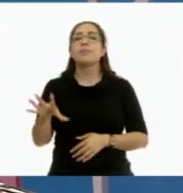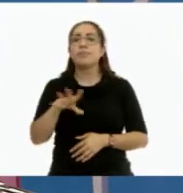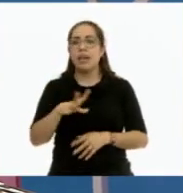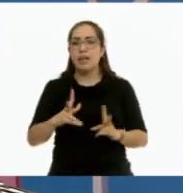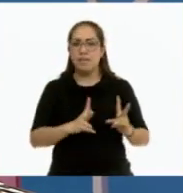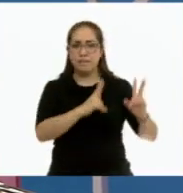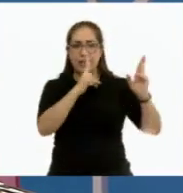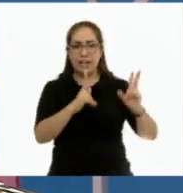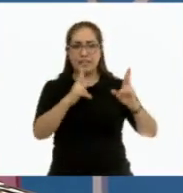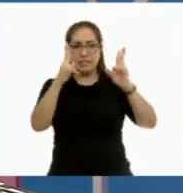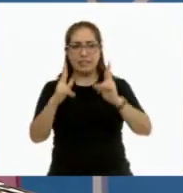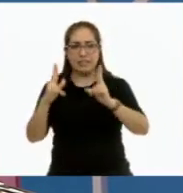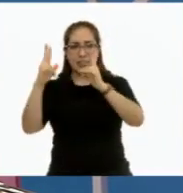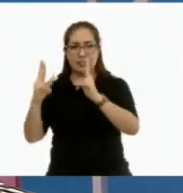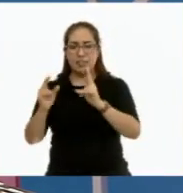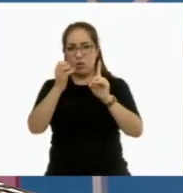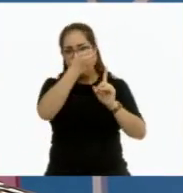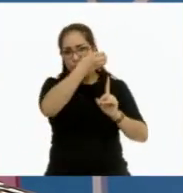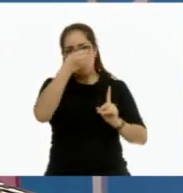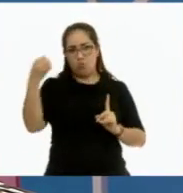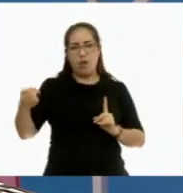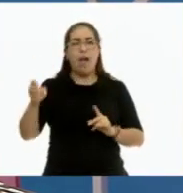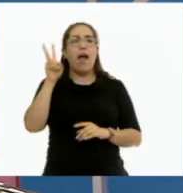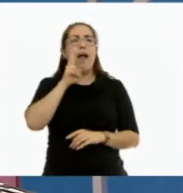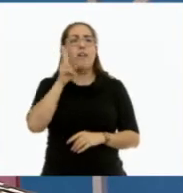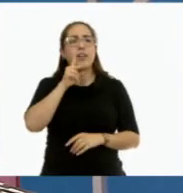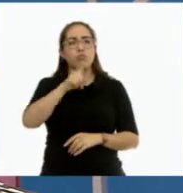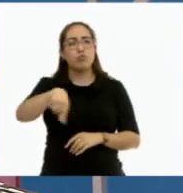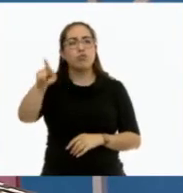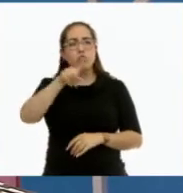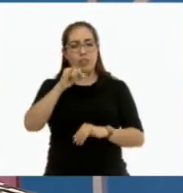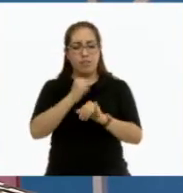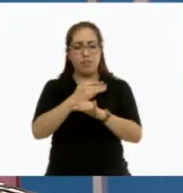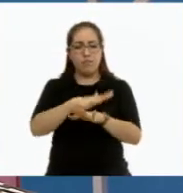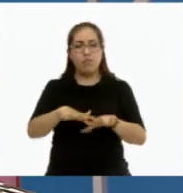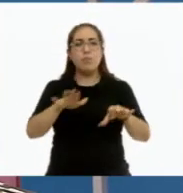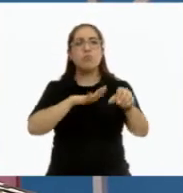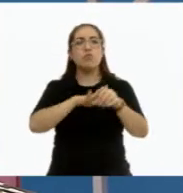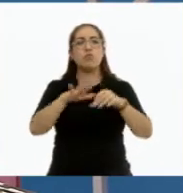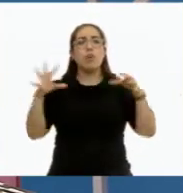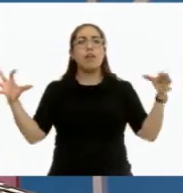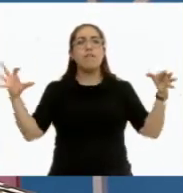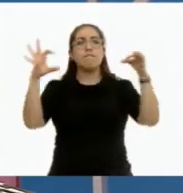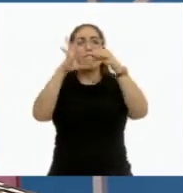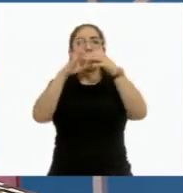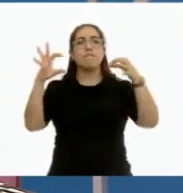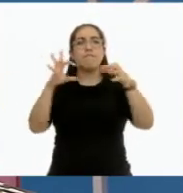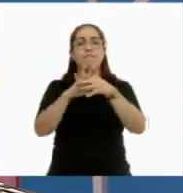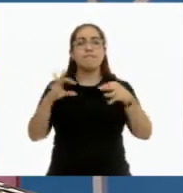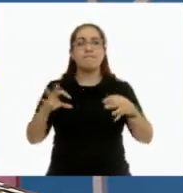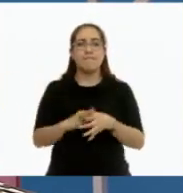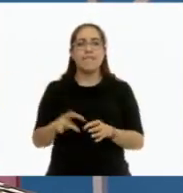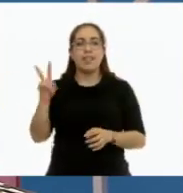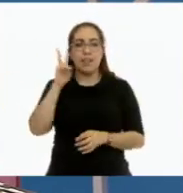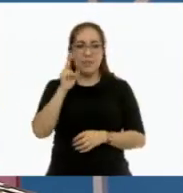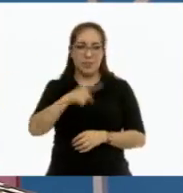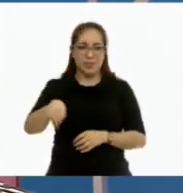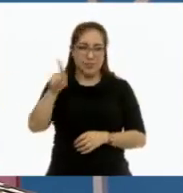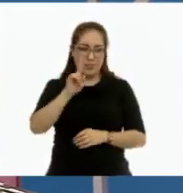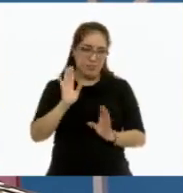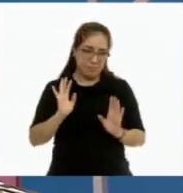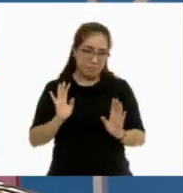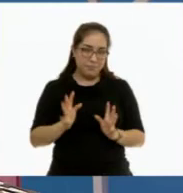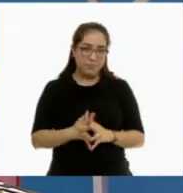frases para ver si logran relacionar esta información con el formato que estuvimos presentando.